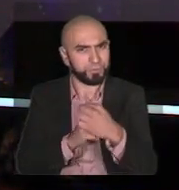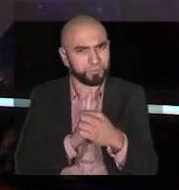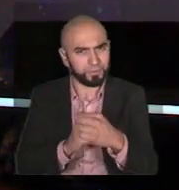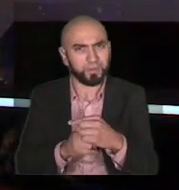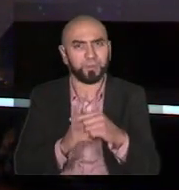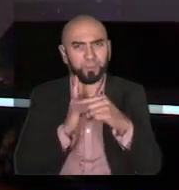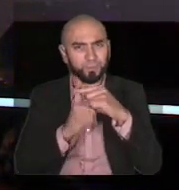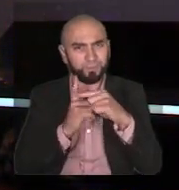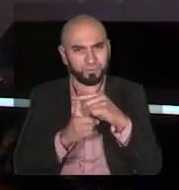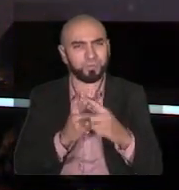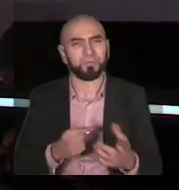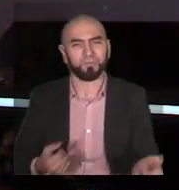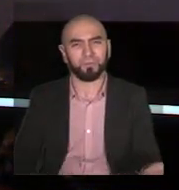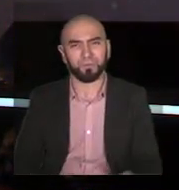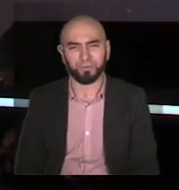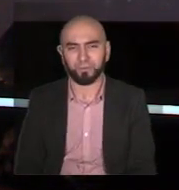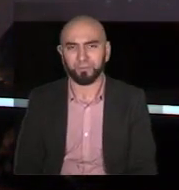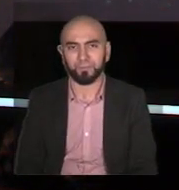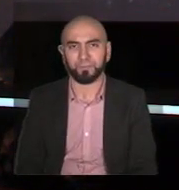situaciones.